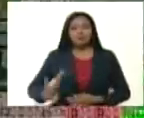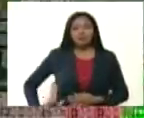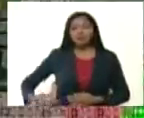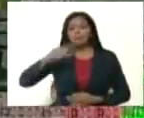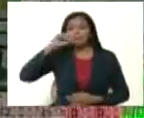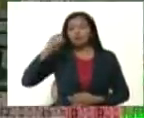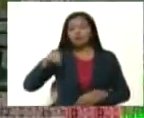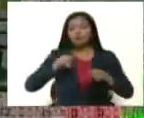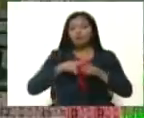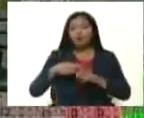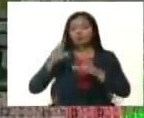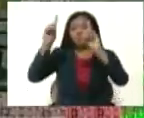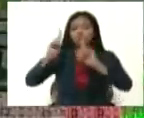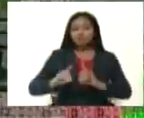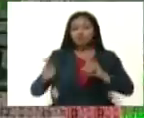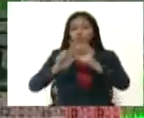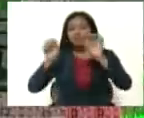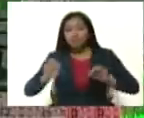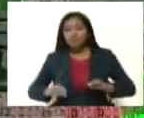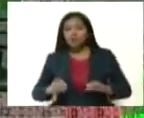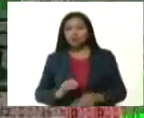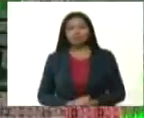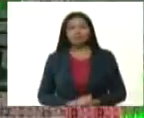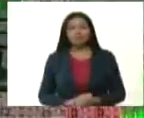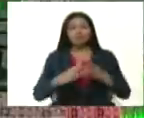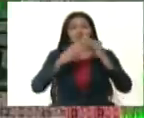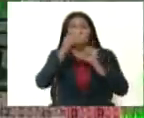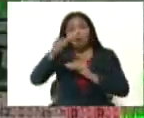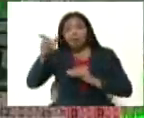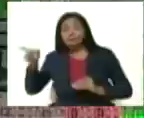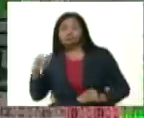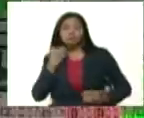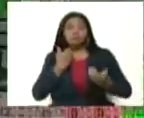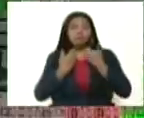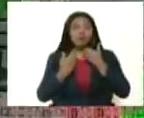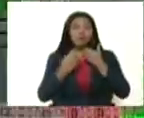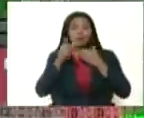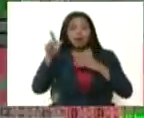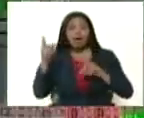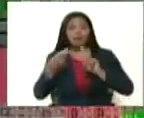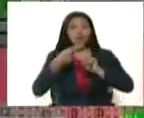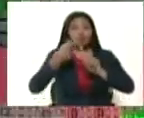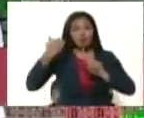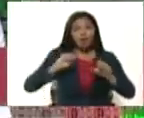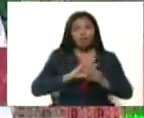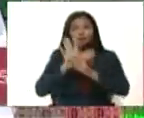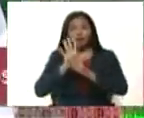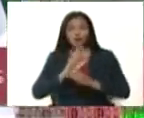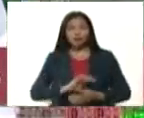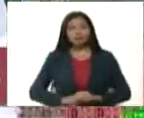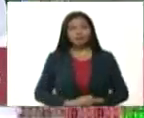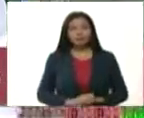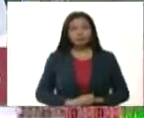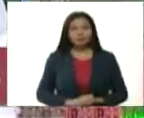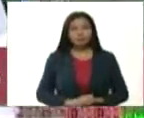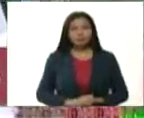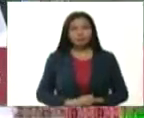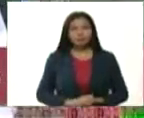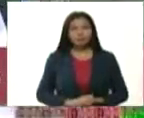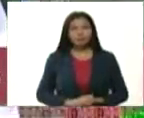Maduro tomó la decisión de que todas y todos aquellos que resulten positivos a infección